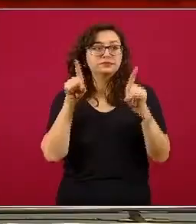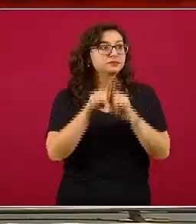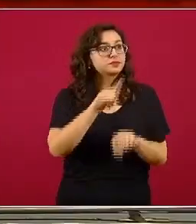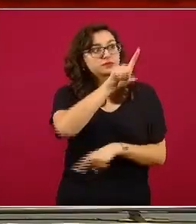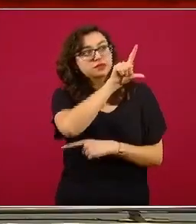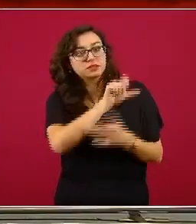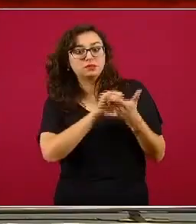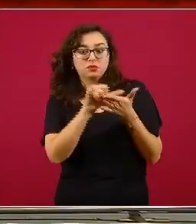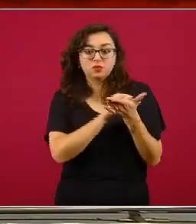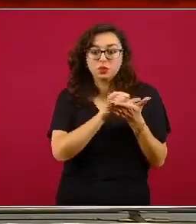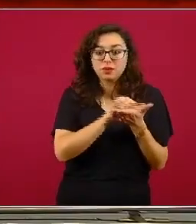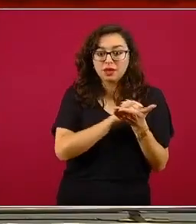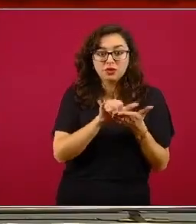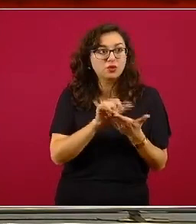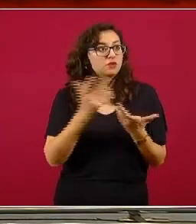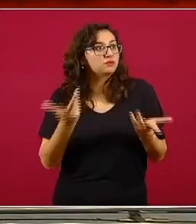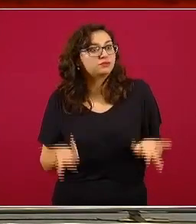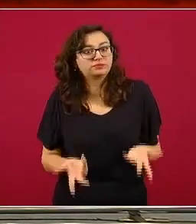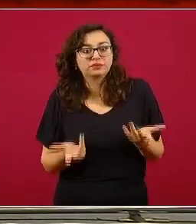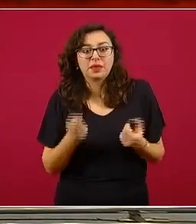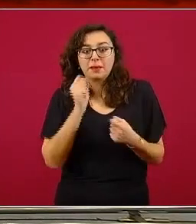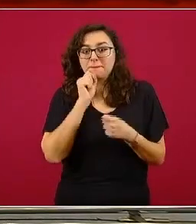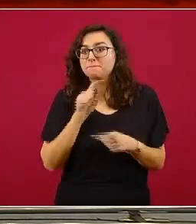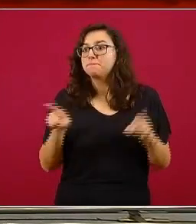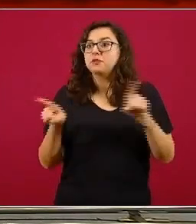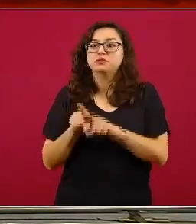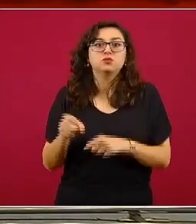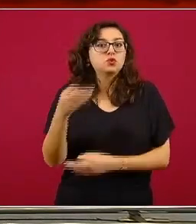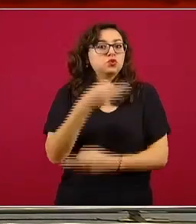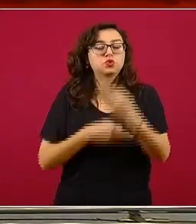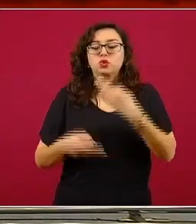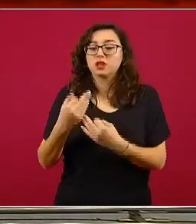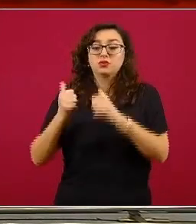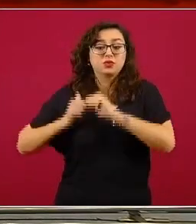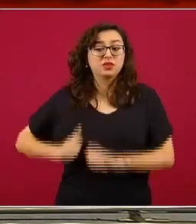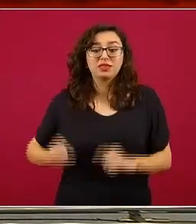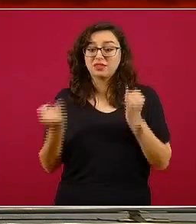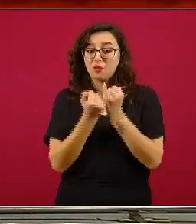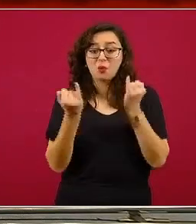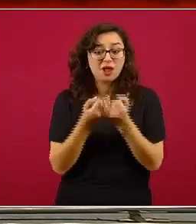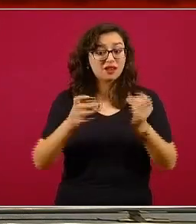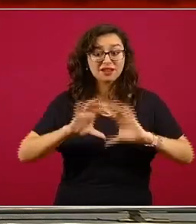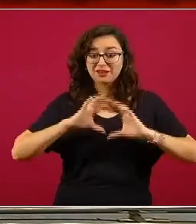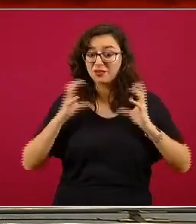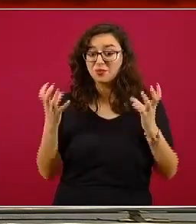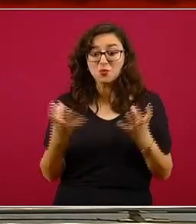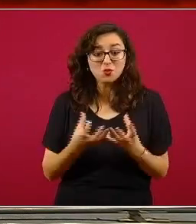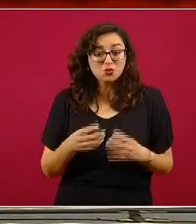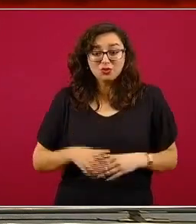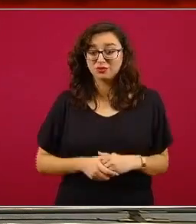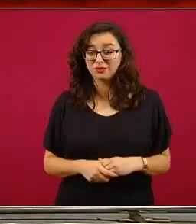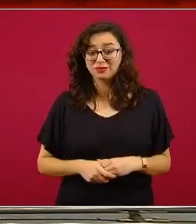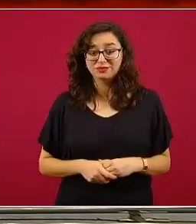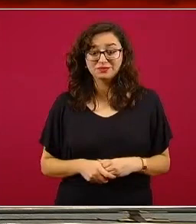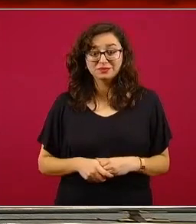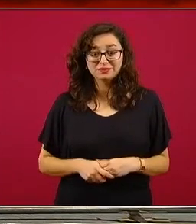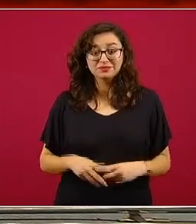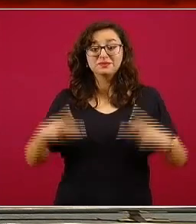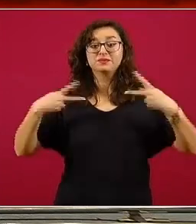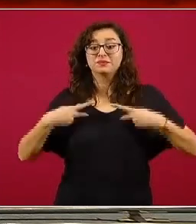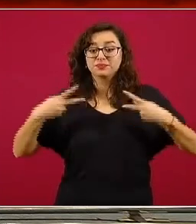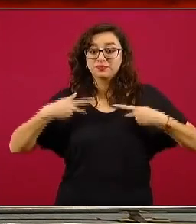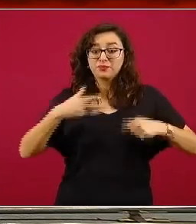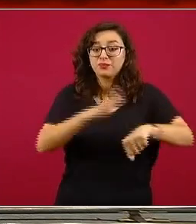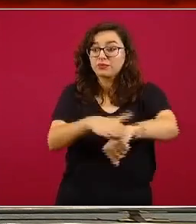York, idéntico al que hacen todas las mandatarios y mandatarios del mundo, que toda la población